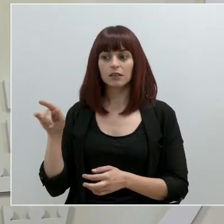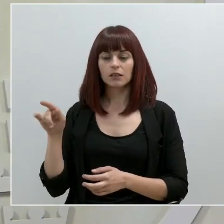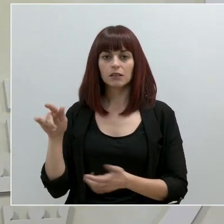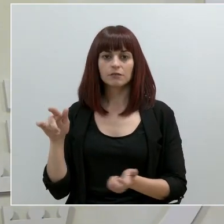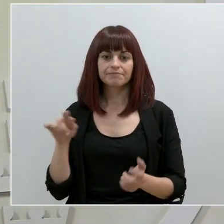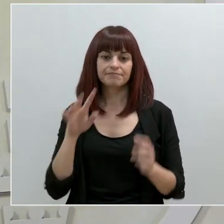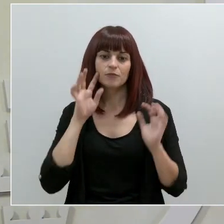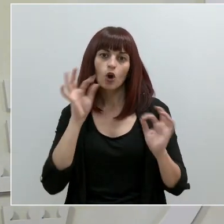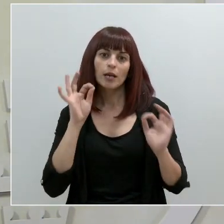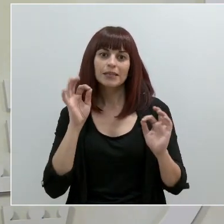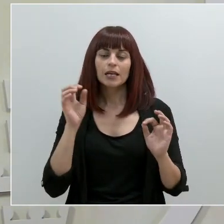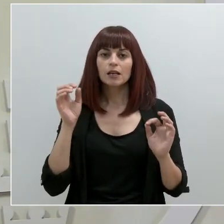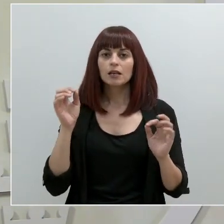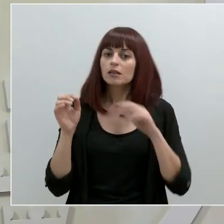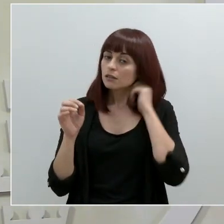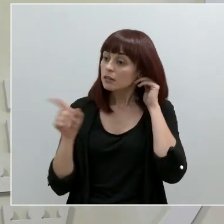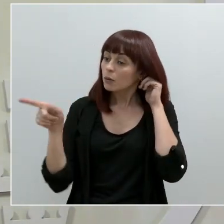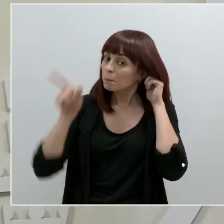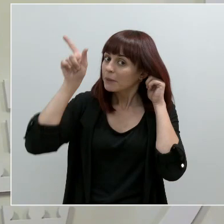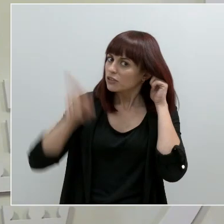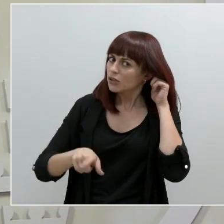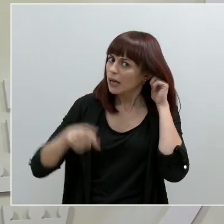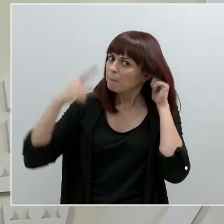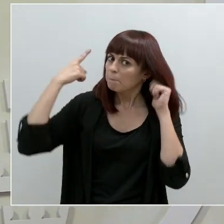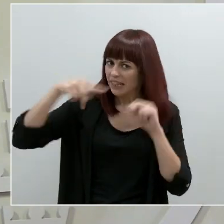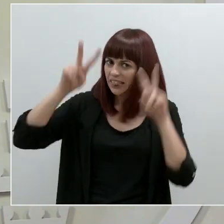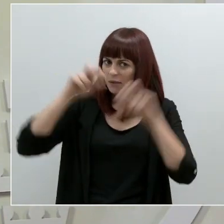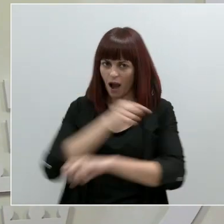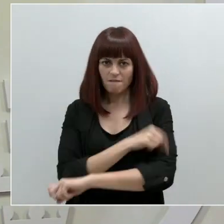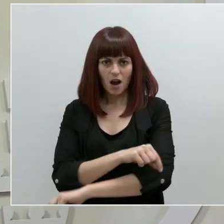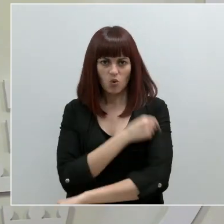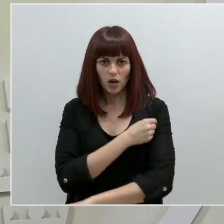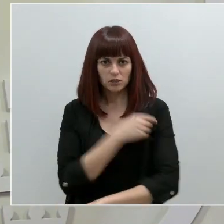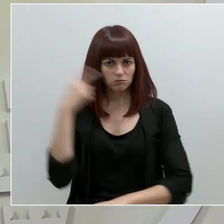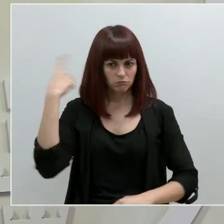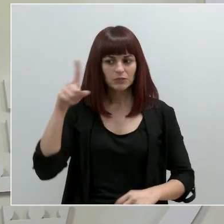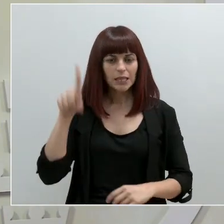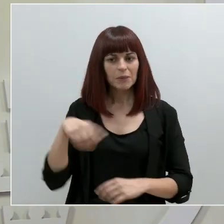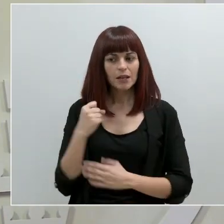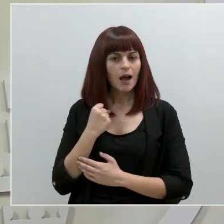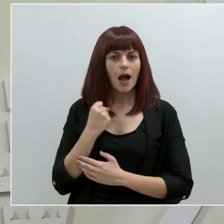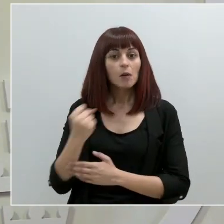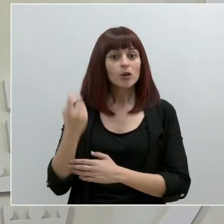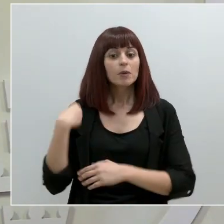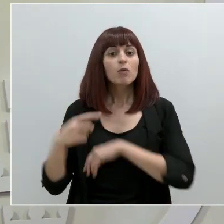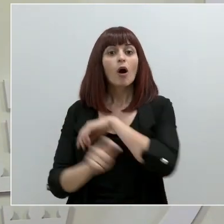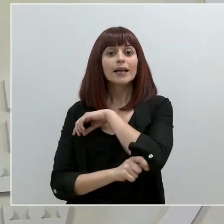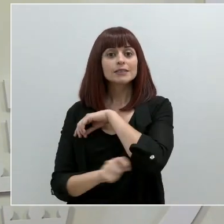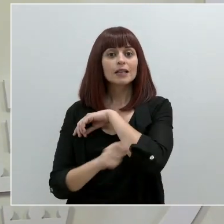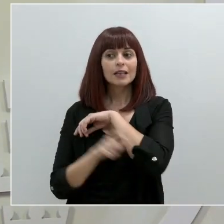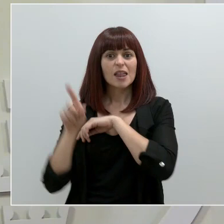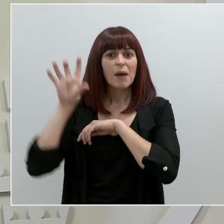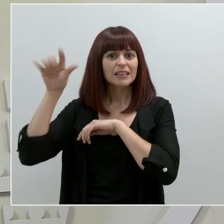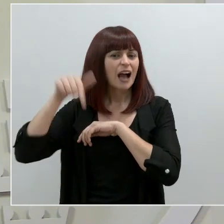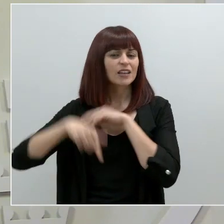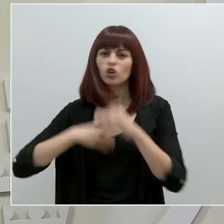no es un ensayo clínico, pero es una de las personas que más sabe de vacunas del mundo, también apoyaba la estrategia que ha seguido su país. Aquí no se